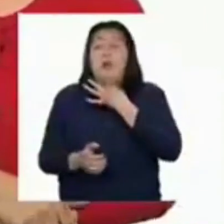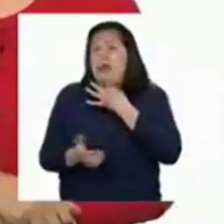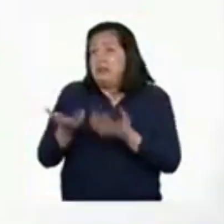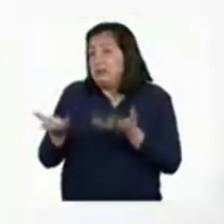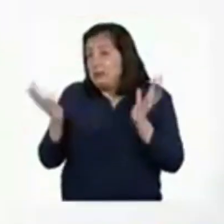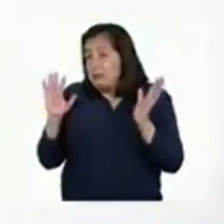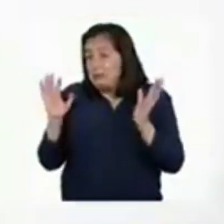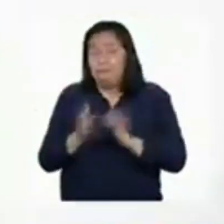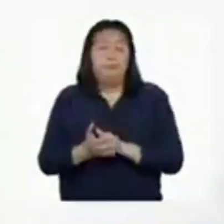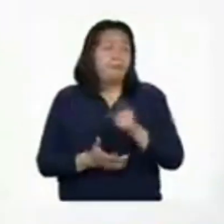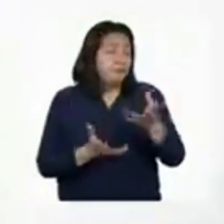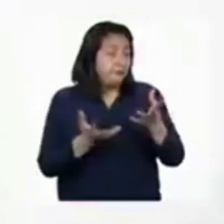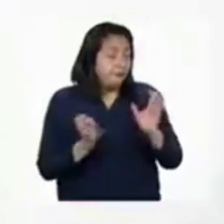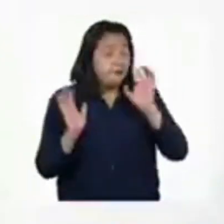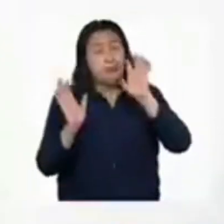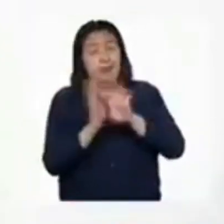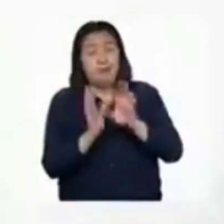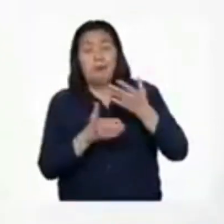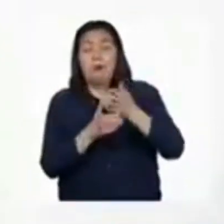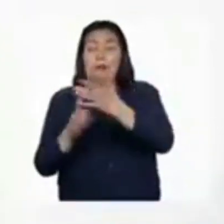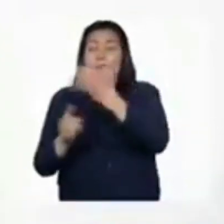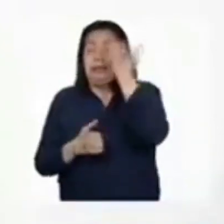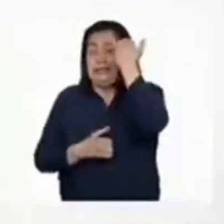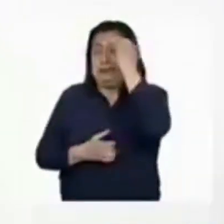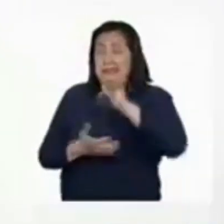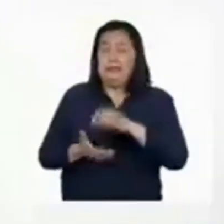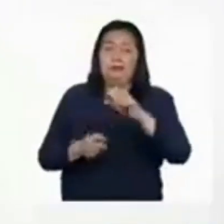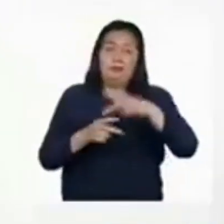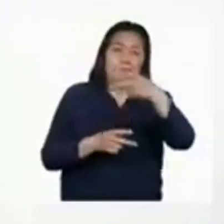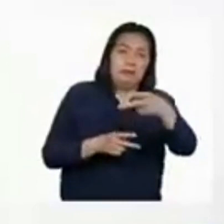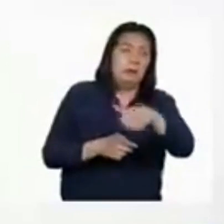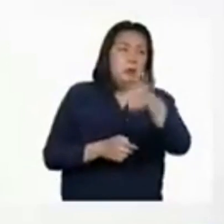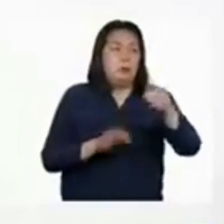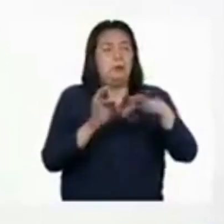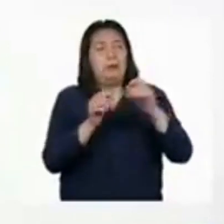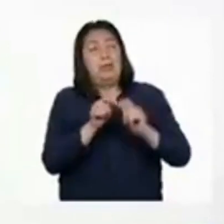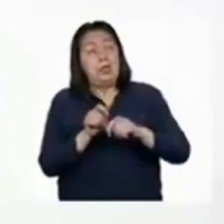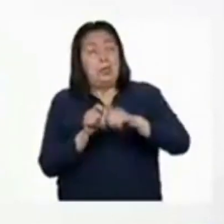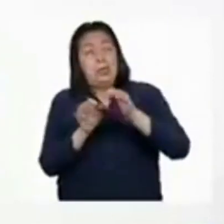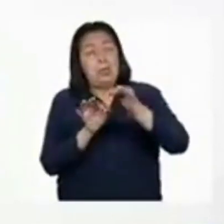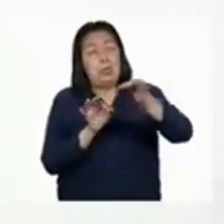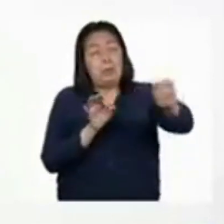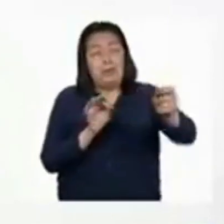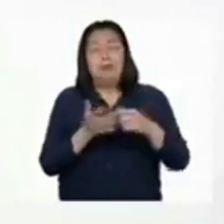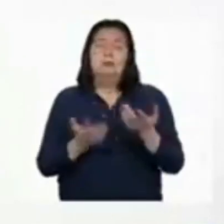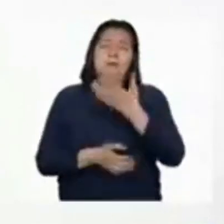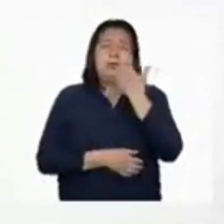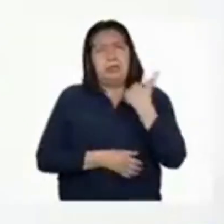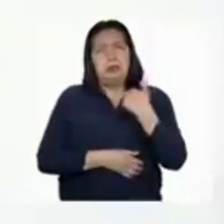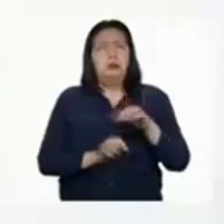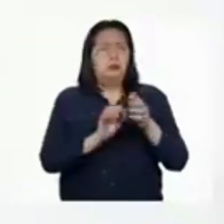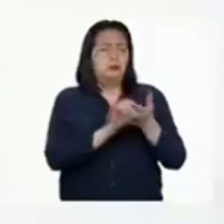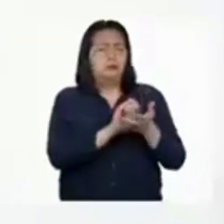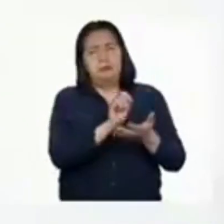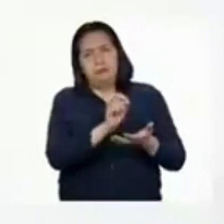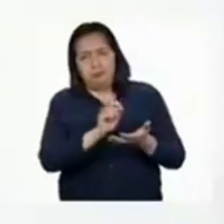abuelitos también. Pero si queremos, por ejemplo, compartir nuestras ideas con los vecinos o familiares más lejanos, quizás sea mejor un texto